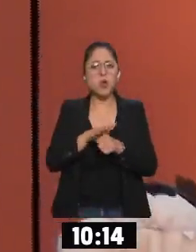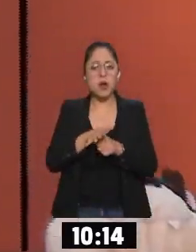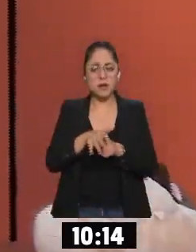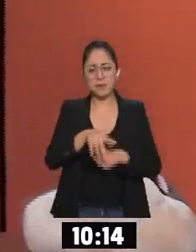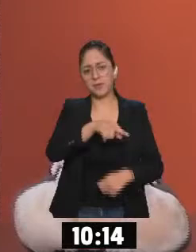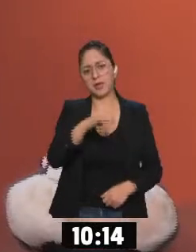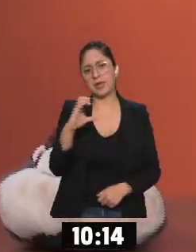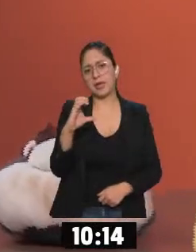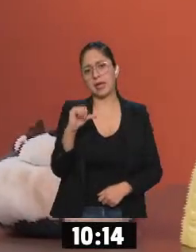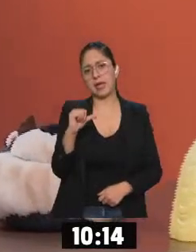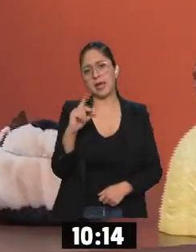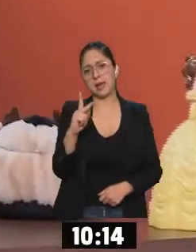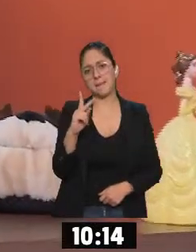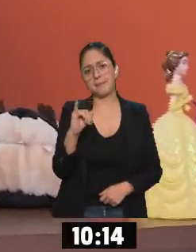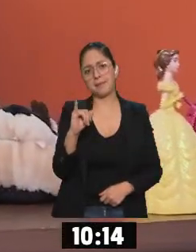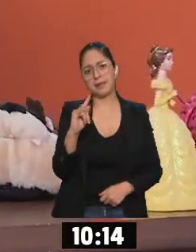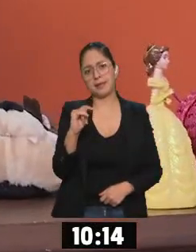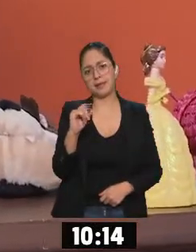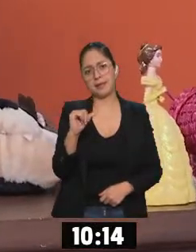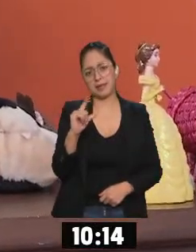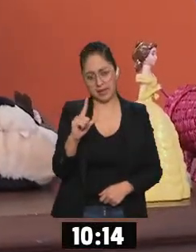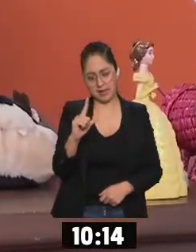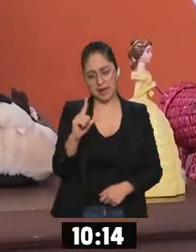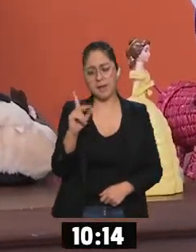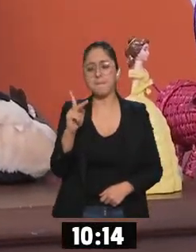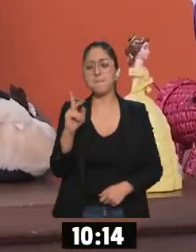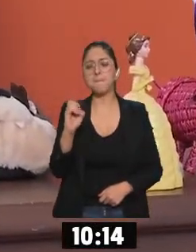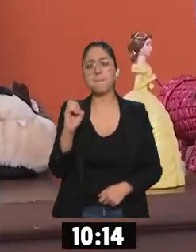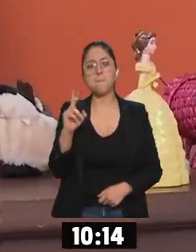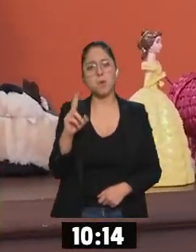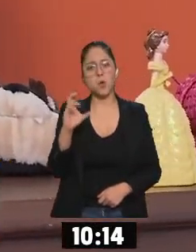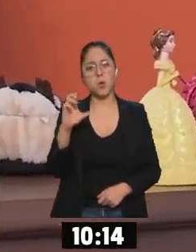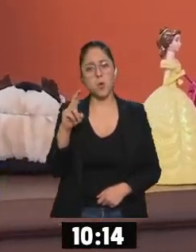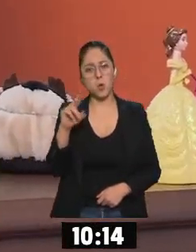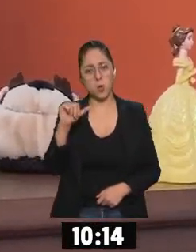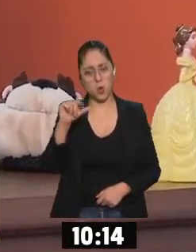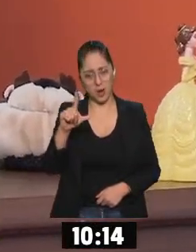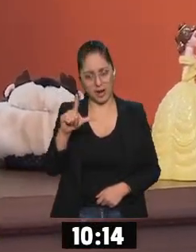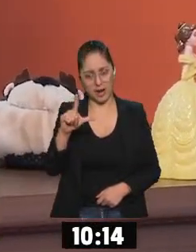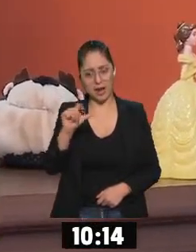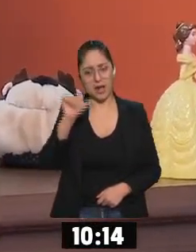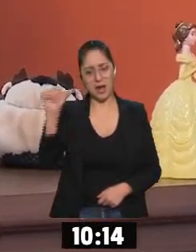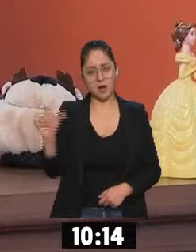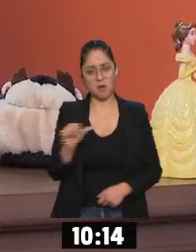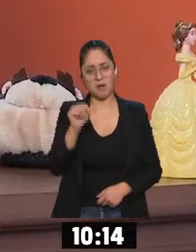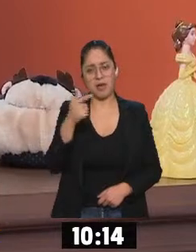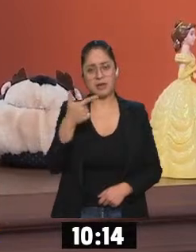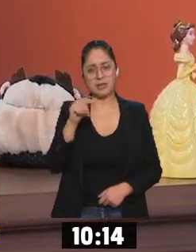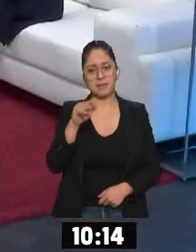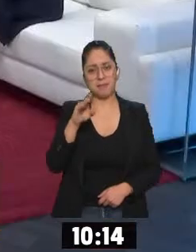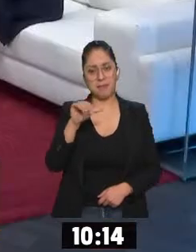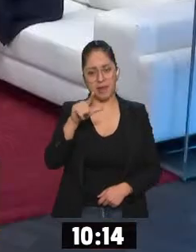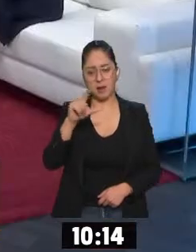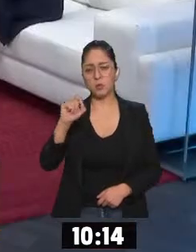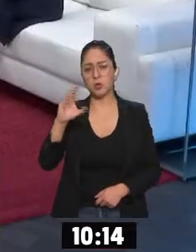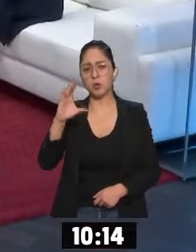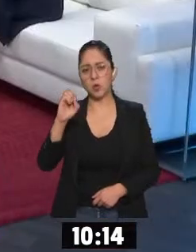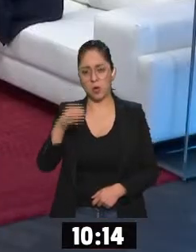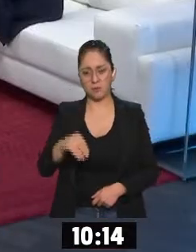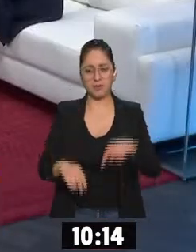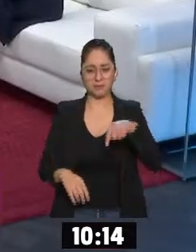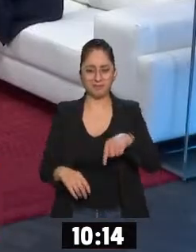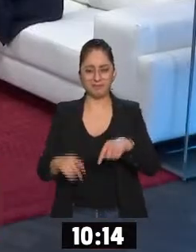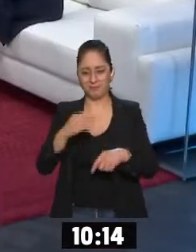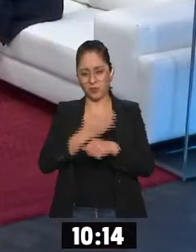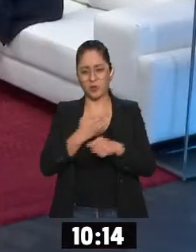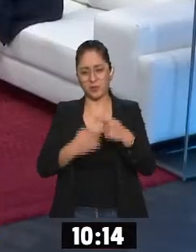capitalporkoala@gmail.com. Escríbanos y díganos qué preguntamos. El nombre de la Pero de bien asociación. escrito,